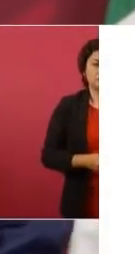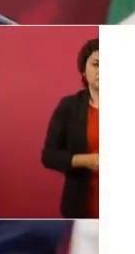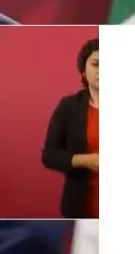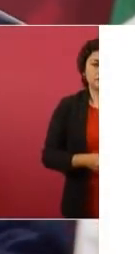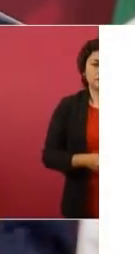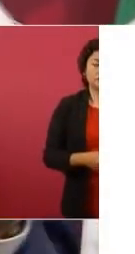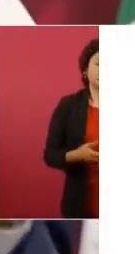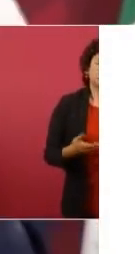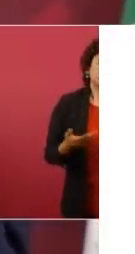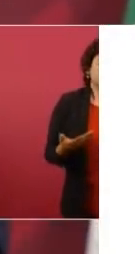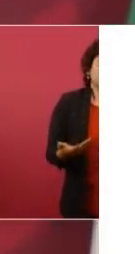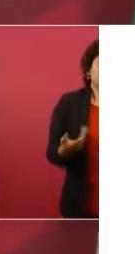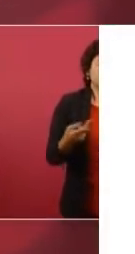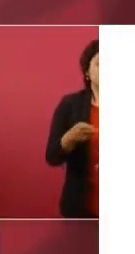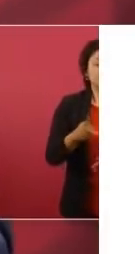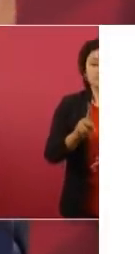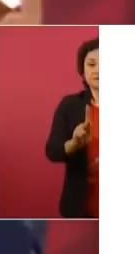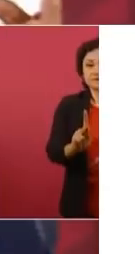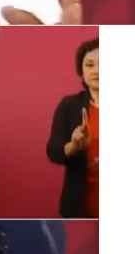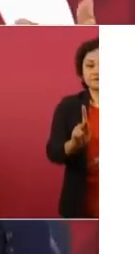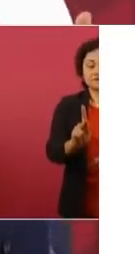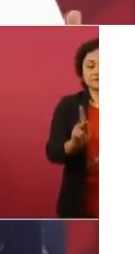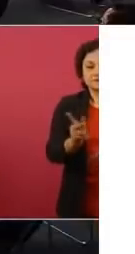pero de lo más